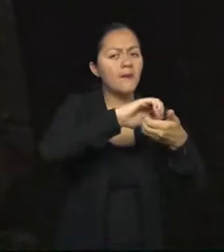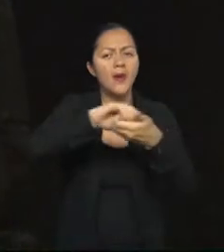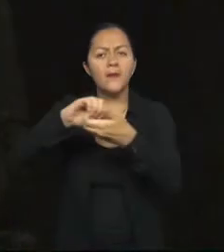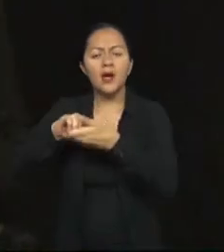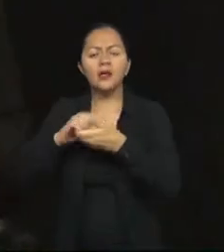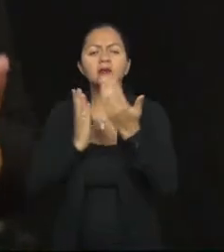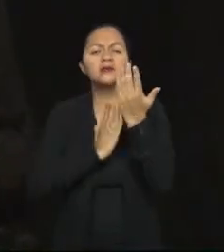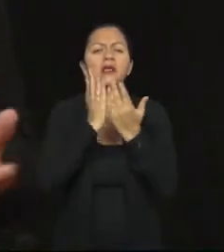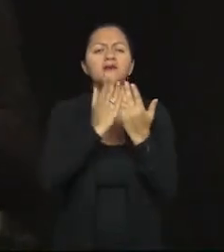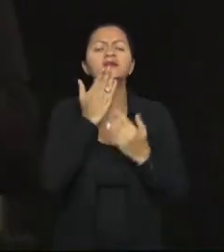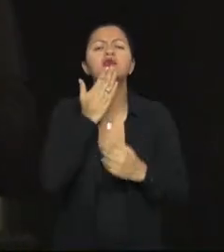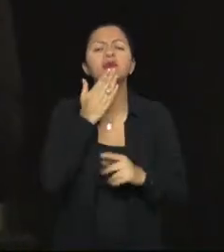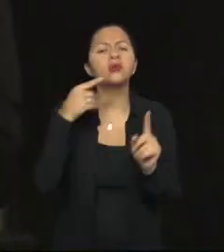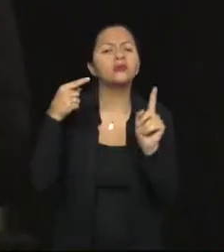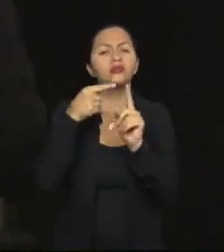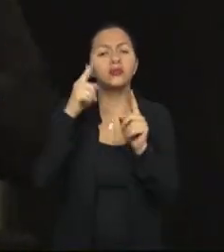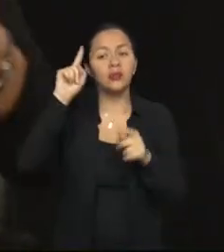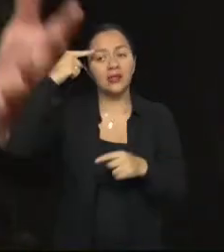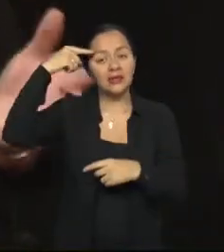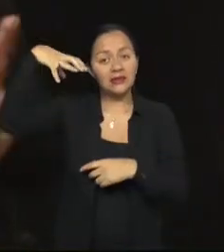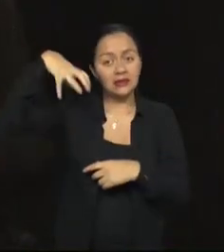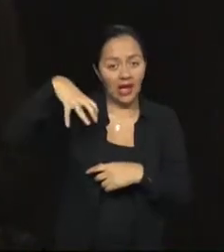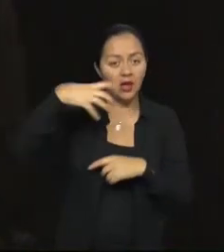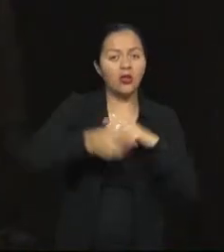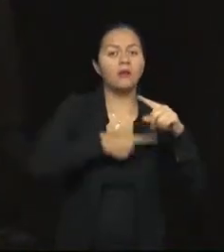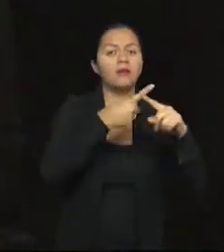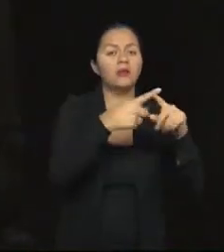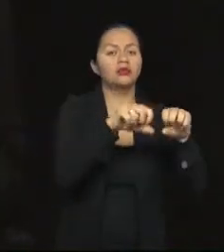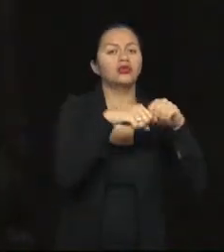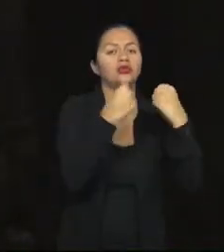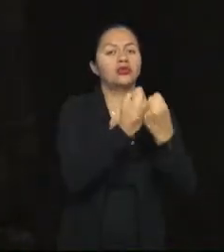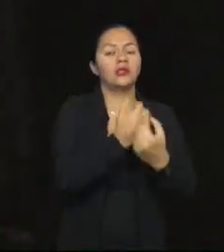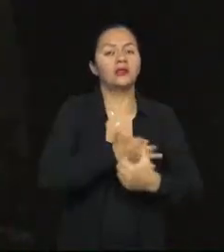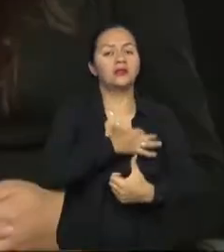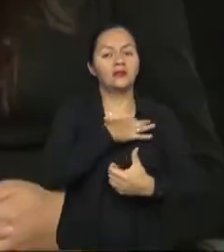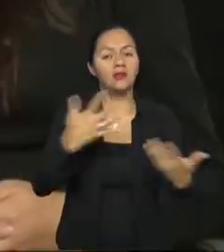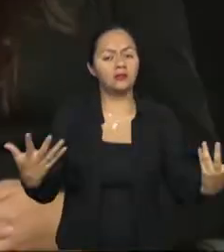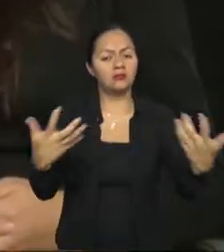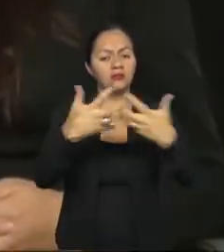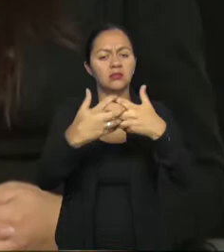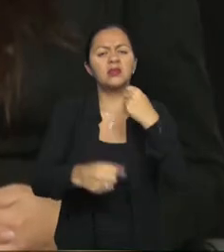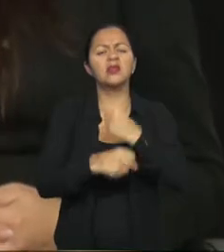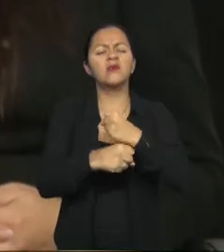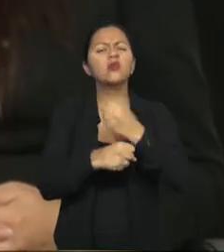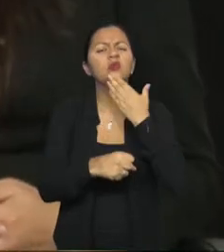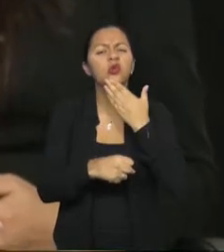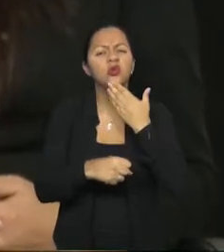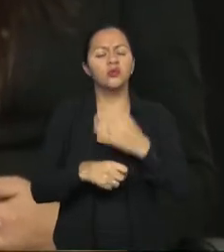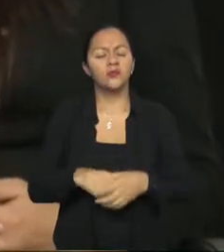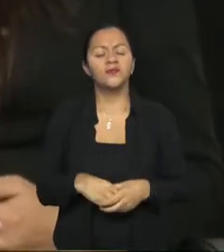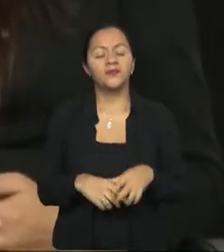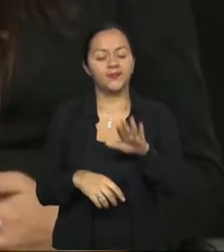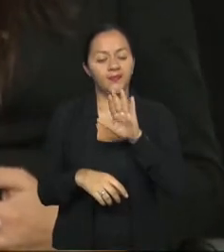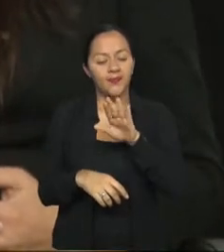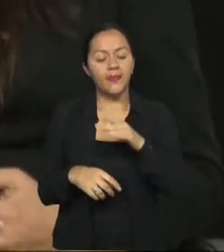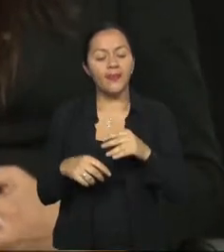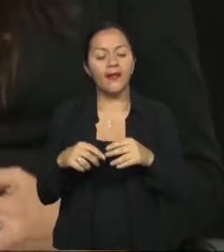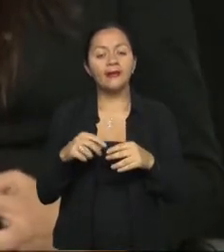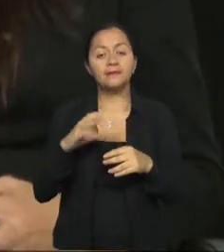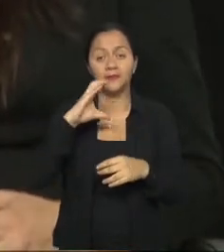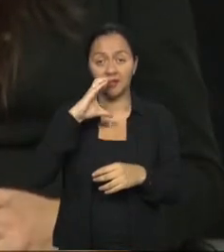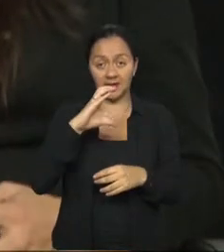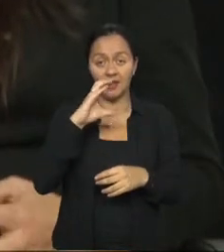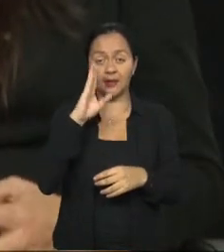que dan ustedes, en este caso con el Estado también, con la sociedad civil? ¿Cómo realizan su trabajo, Cristina? Sí, bueno,